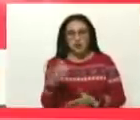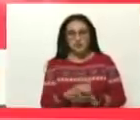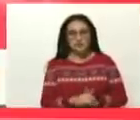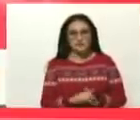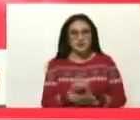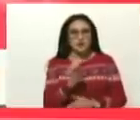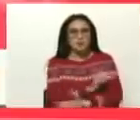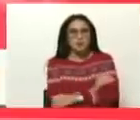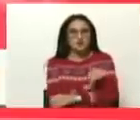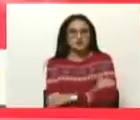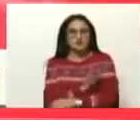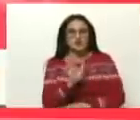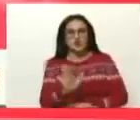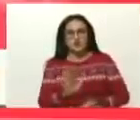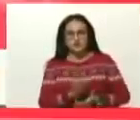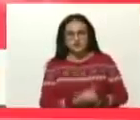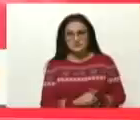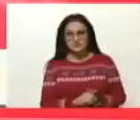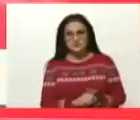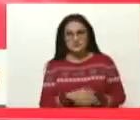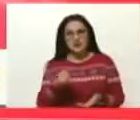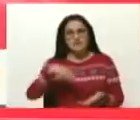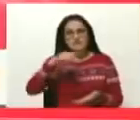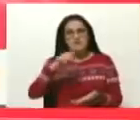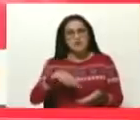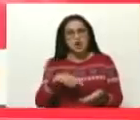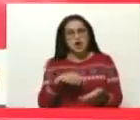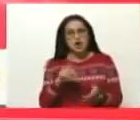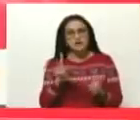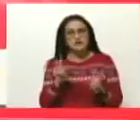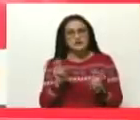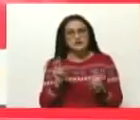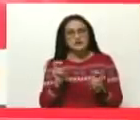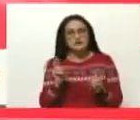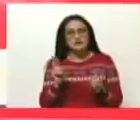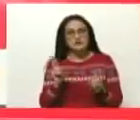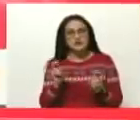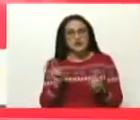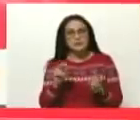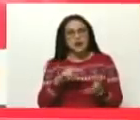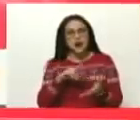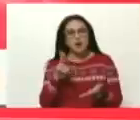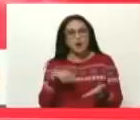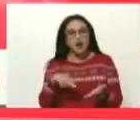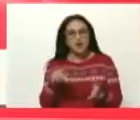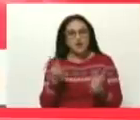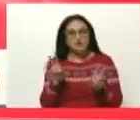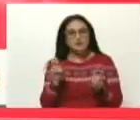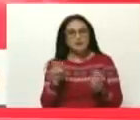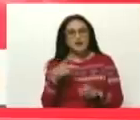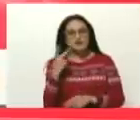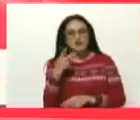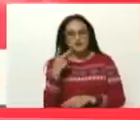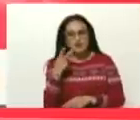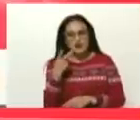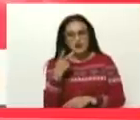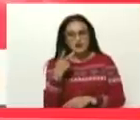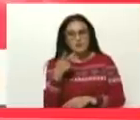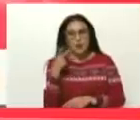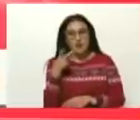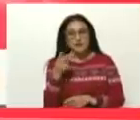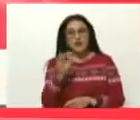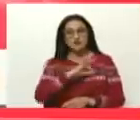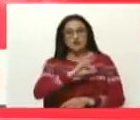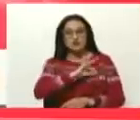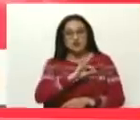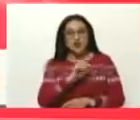Se han firmado una serie de acuerdos allí de tipo social, de tipo político, que esperamos que